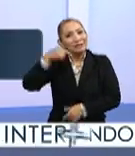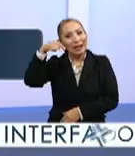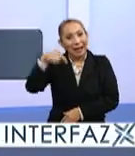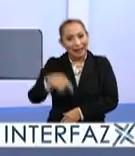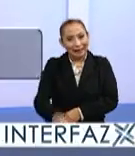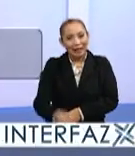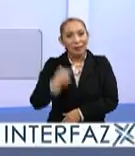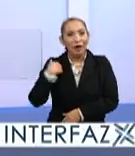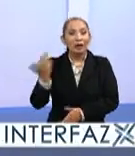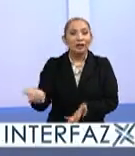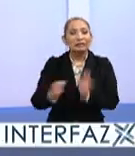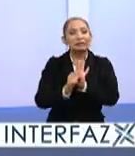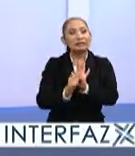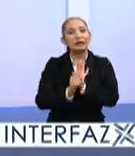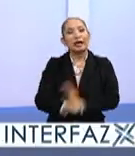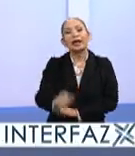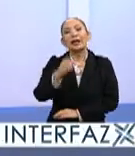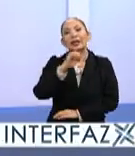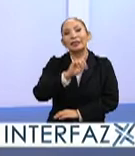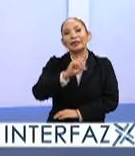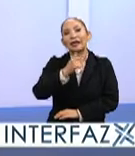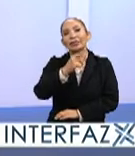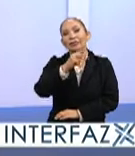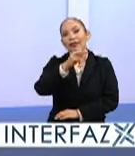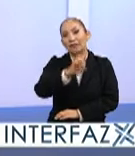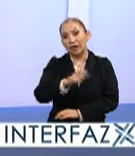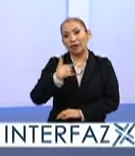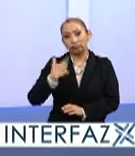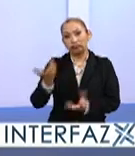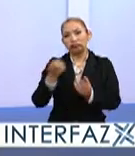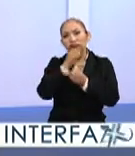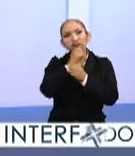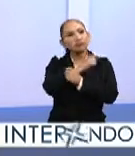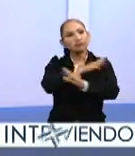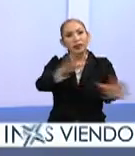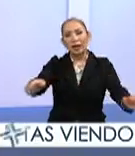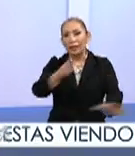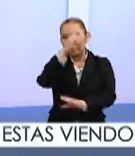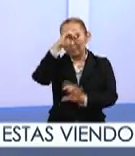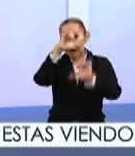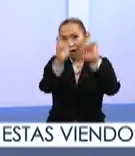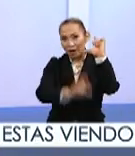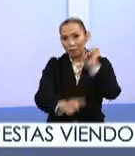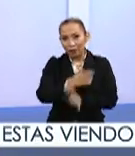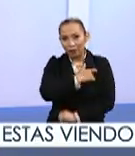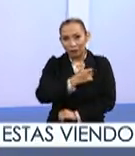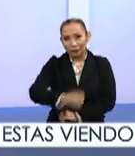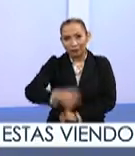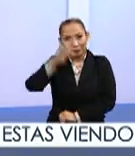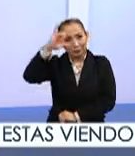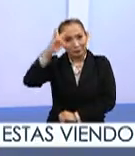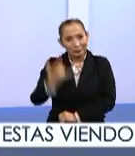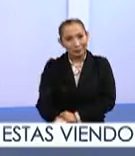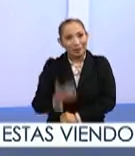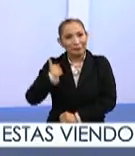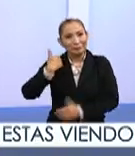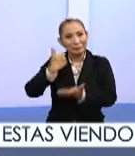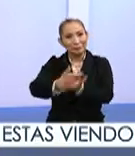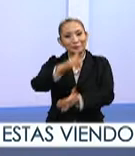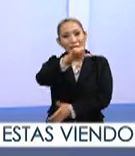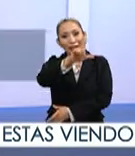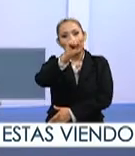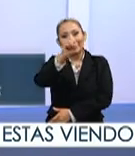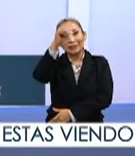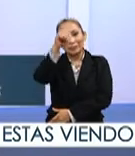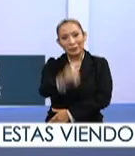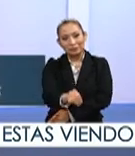más por las señales de televisión educativa que nos transmite en todo el país. Es un gusto saludar a Griselda Yebra, quien se encuentra en lengua